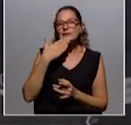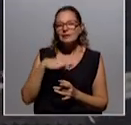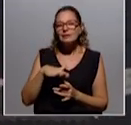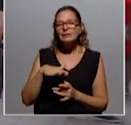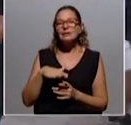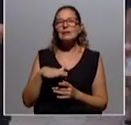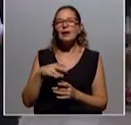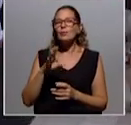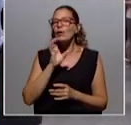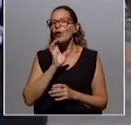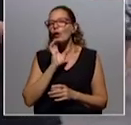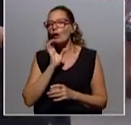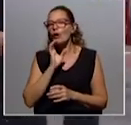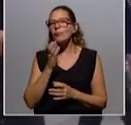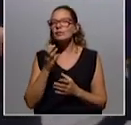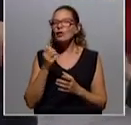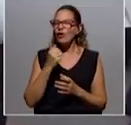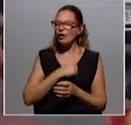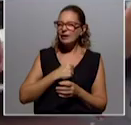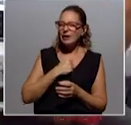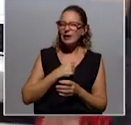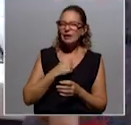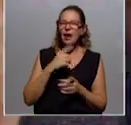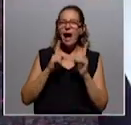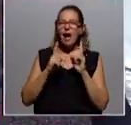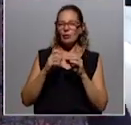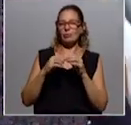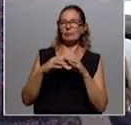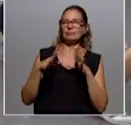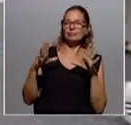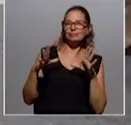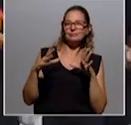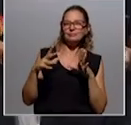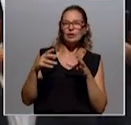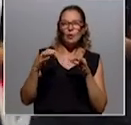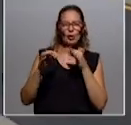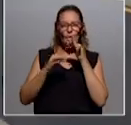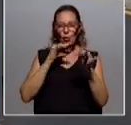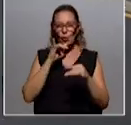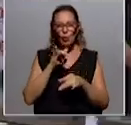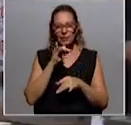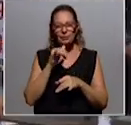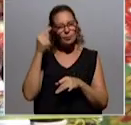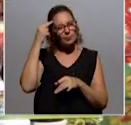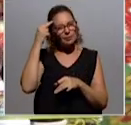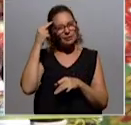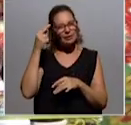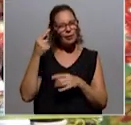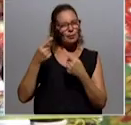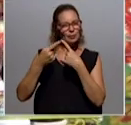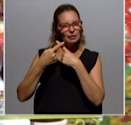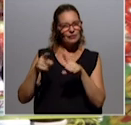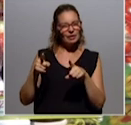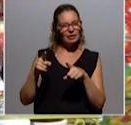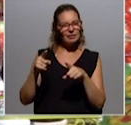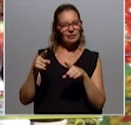que era una especie de humor negro, que había algunas escenas que eran tanto exagerada, la narrativa, el relato, pero sí creen que hay enormes diferencias entre